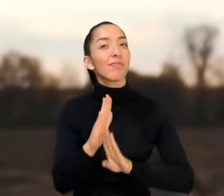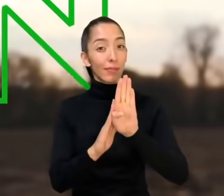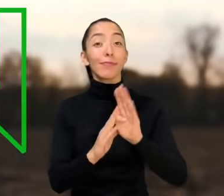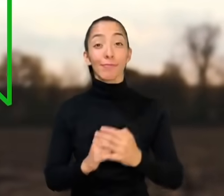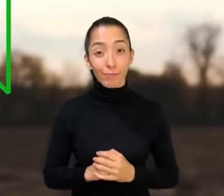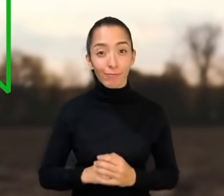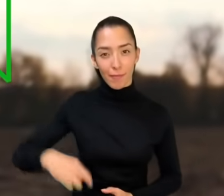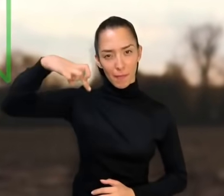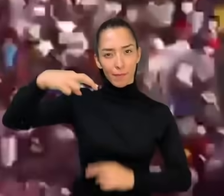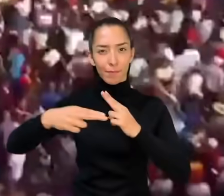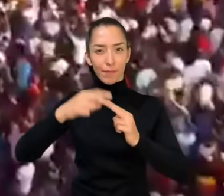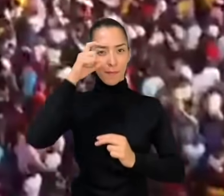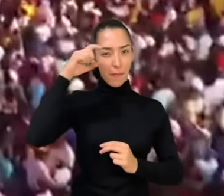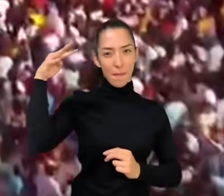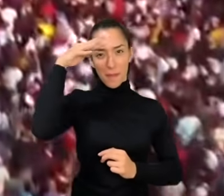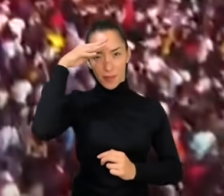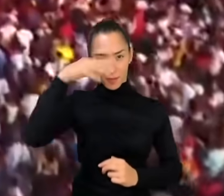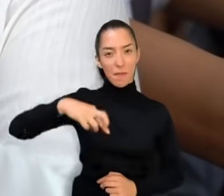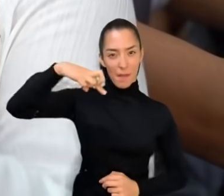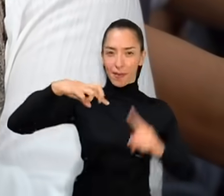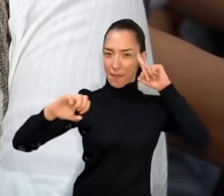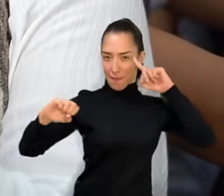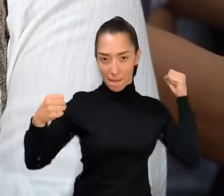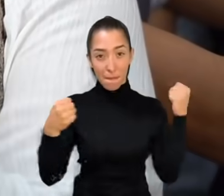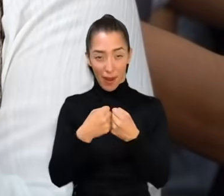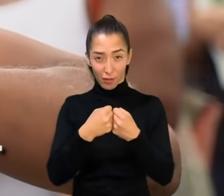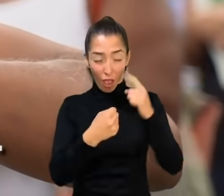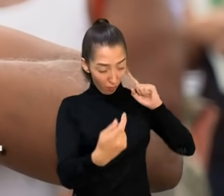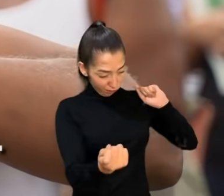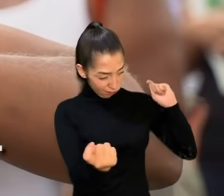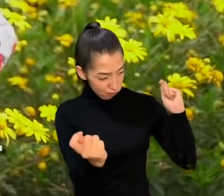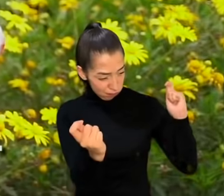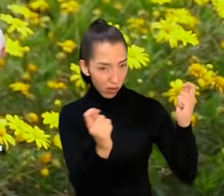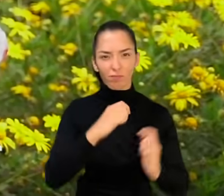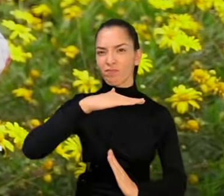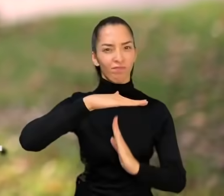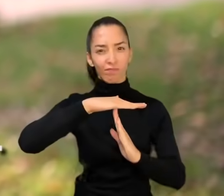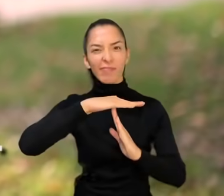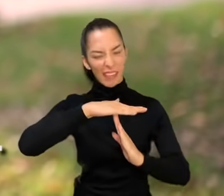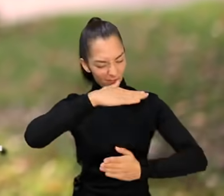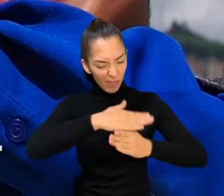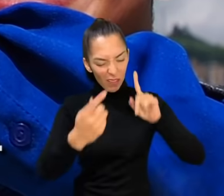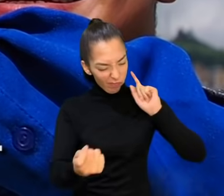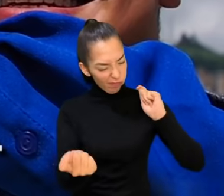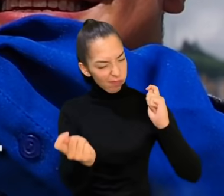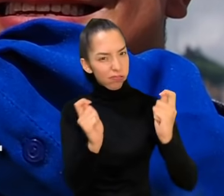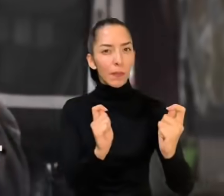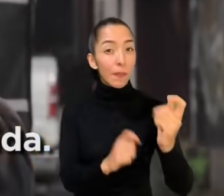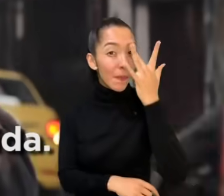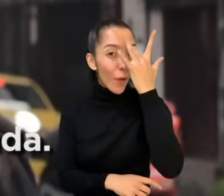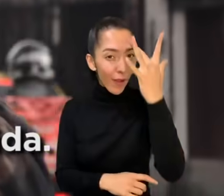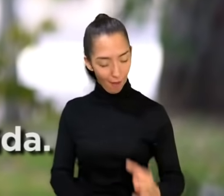puro pulmón. Sí, P de Petro y P de pacto. El cambio comenzó y no lo detiene